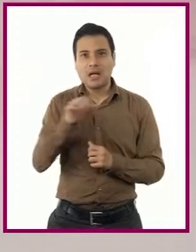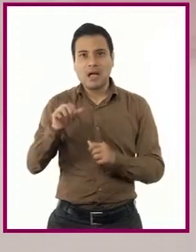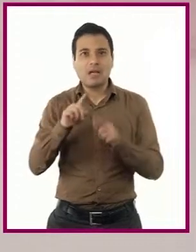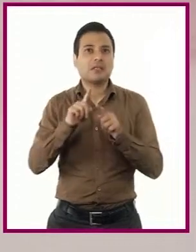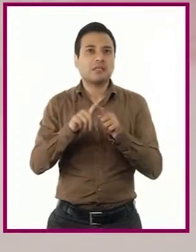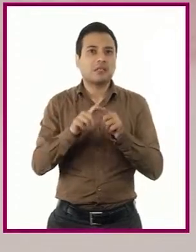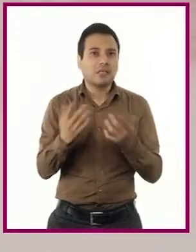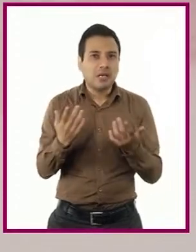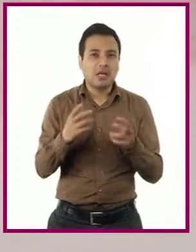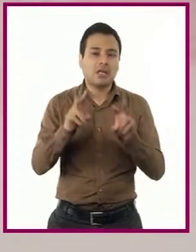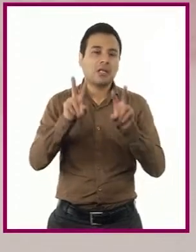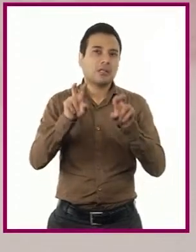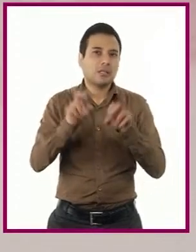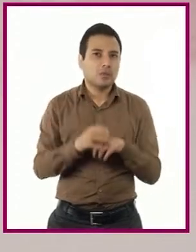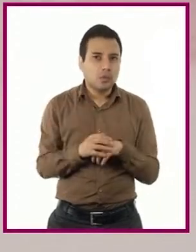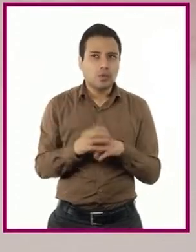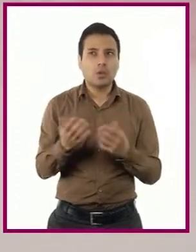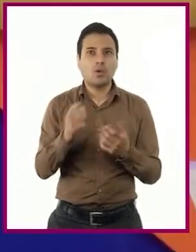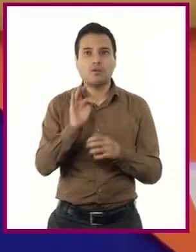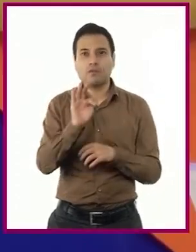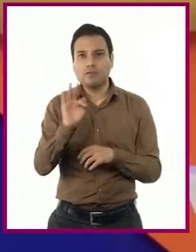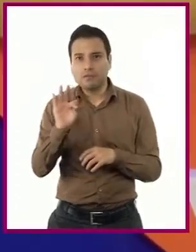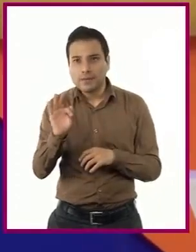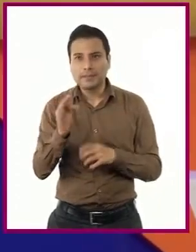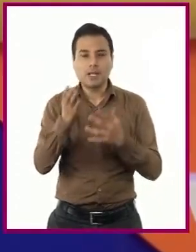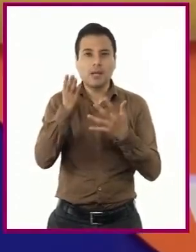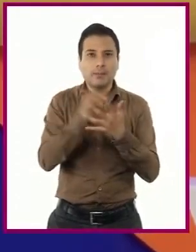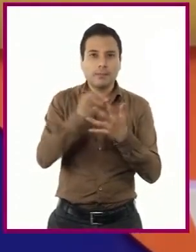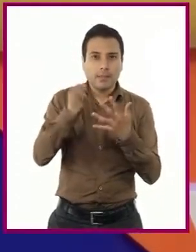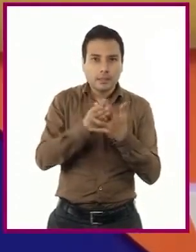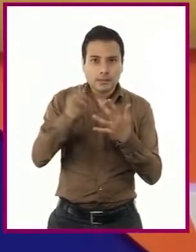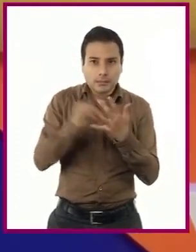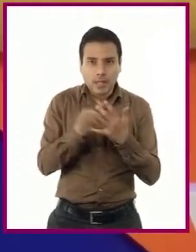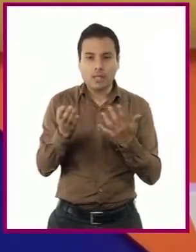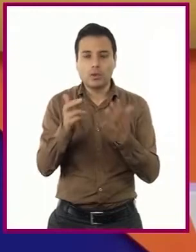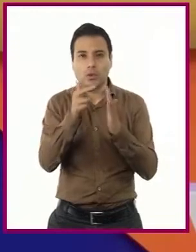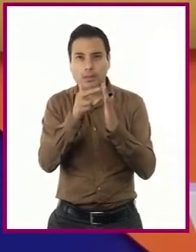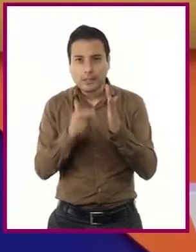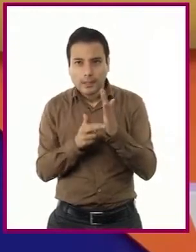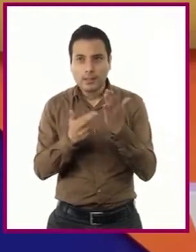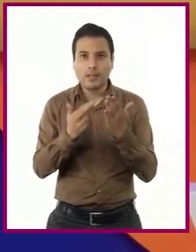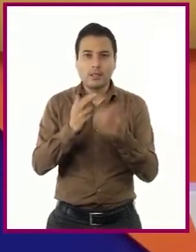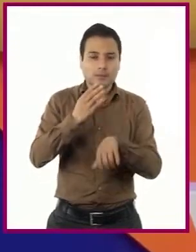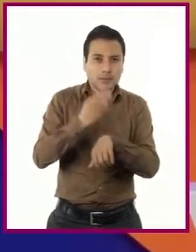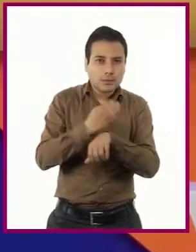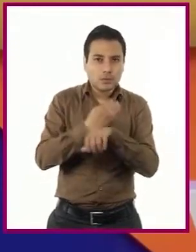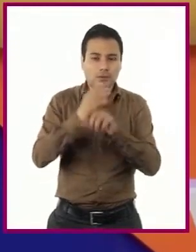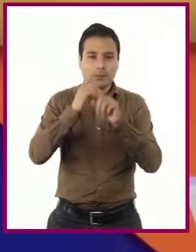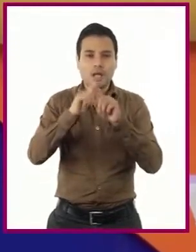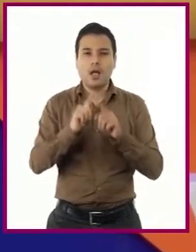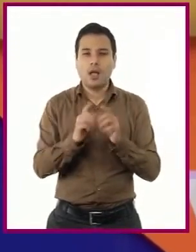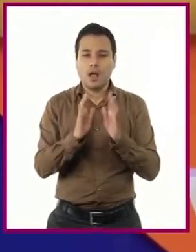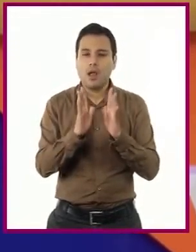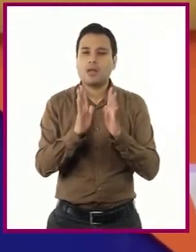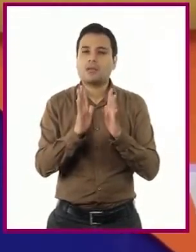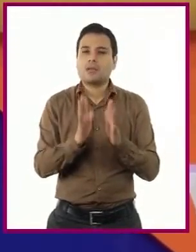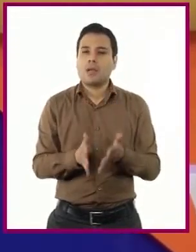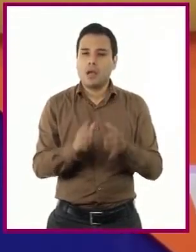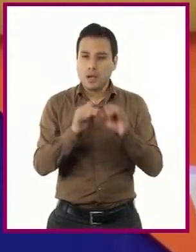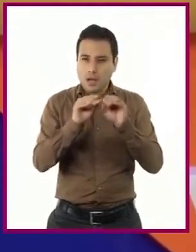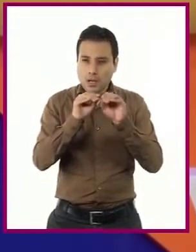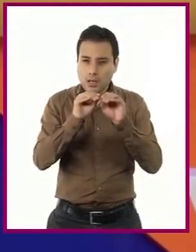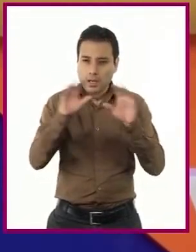El título, vigencia, apartados, secciones, reglas y sanciones. Con esto me va quedando claro cómo elaborar el